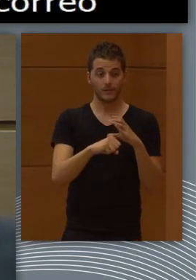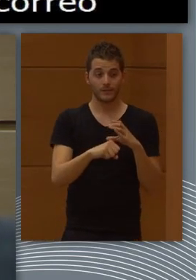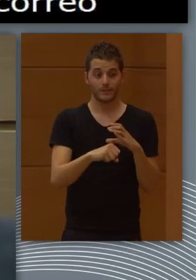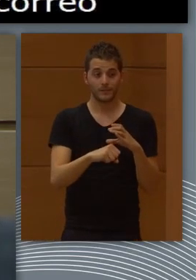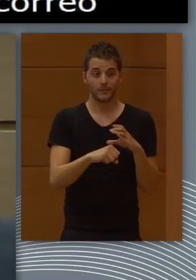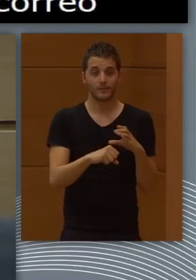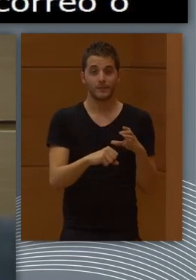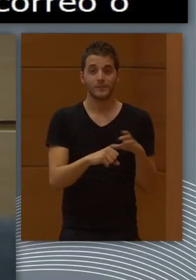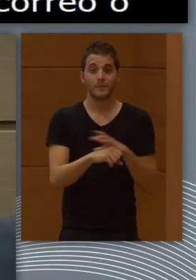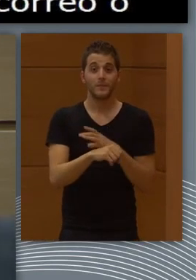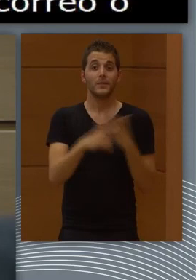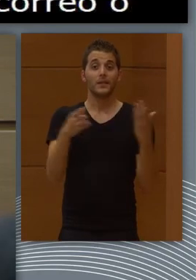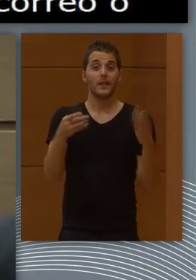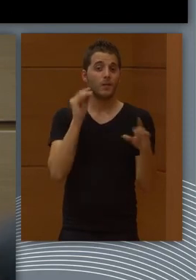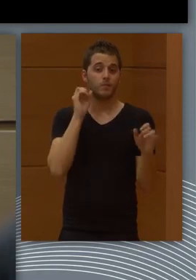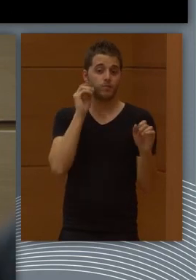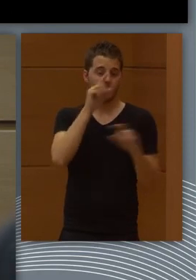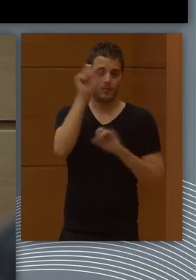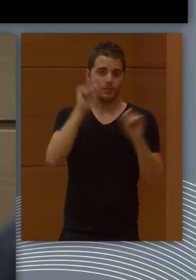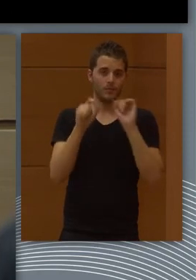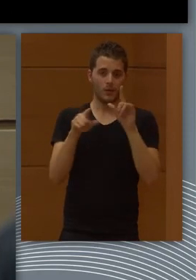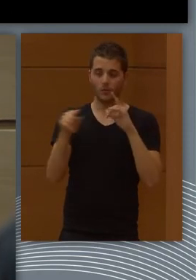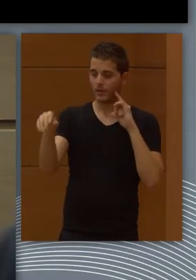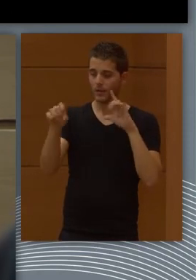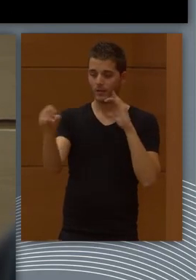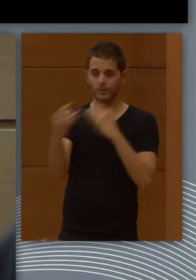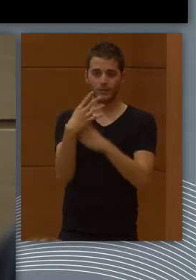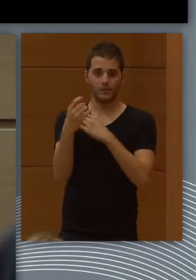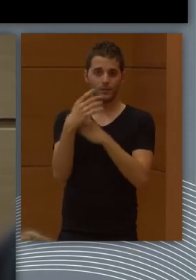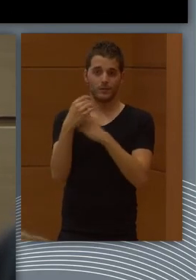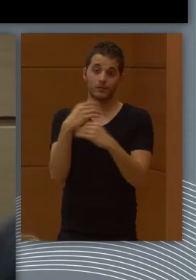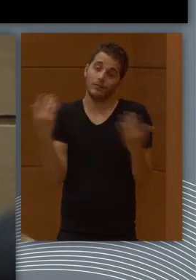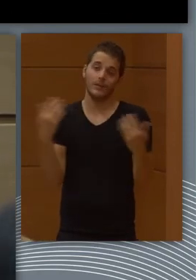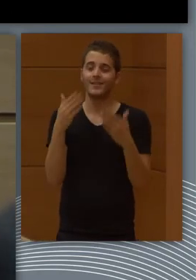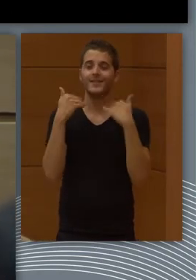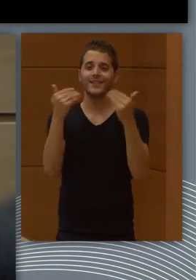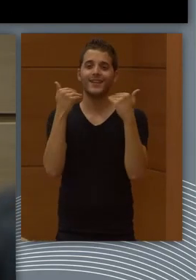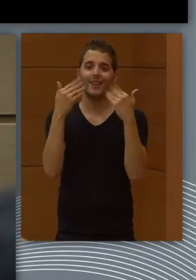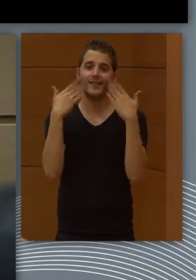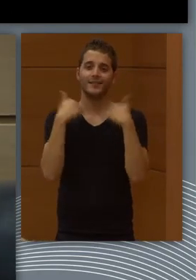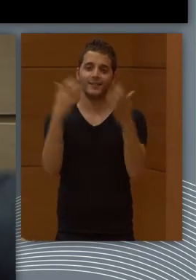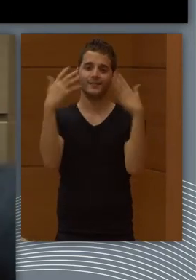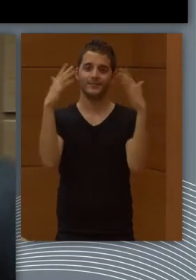pues trasladaremos las preguntas a los ponentes. Sin más, pues muchas gracias a todos.